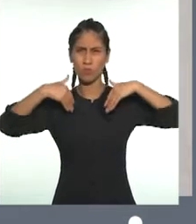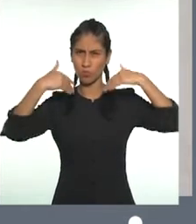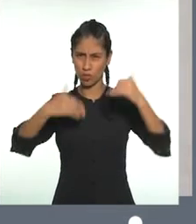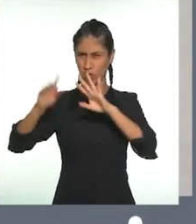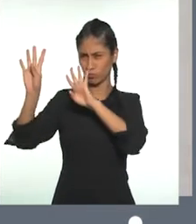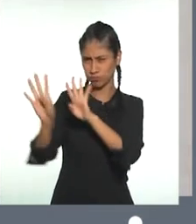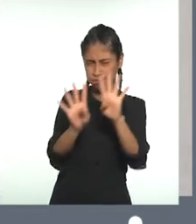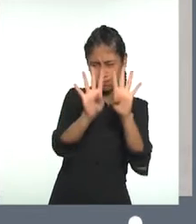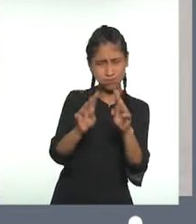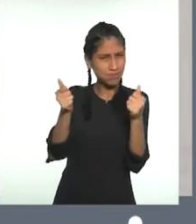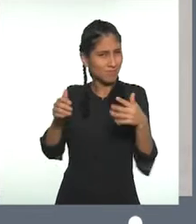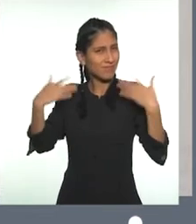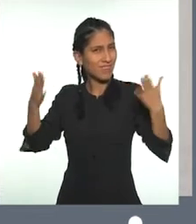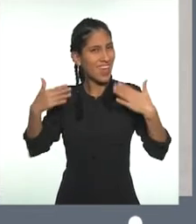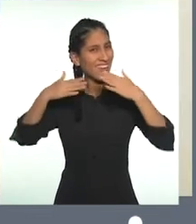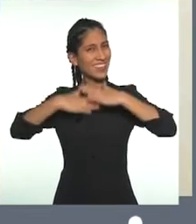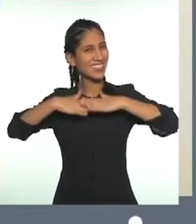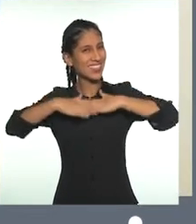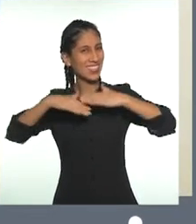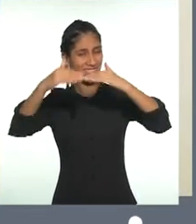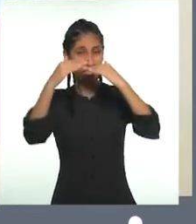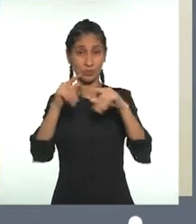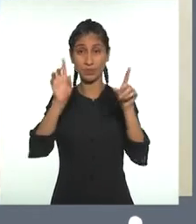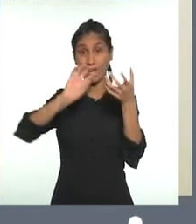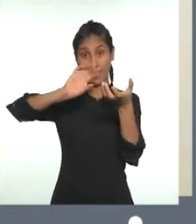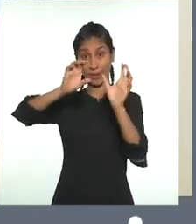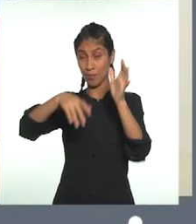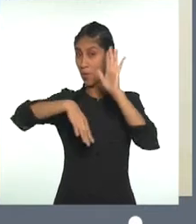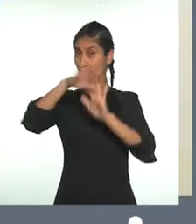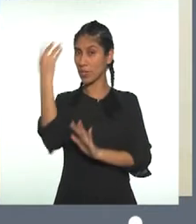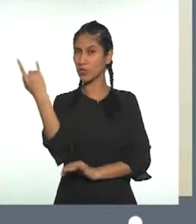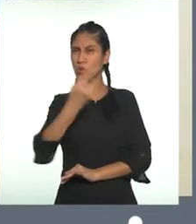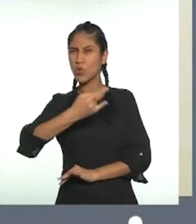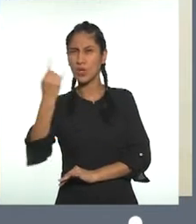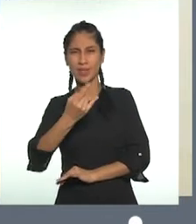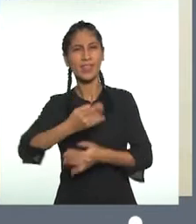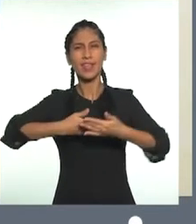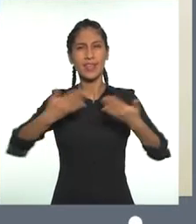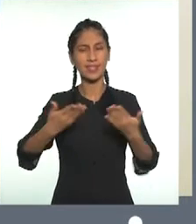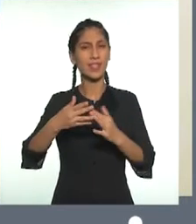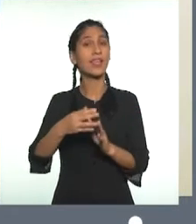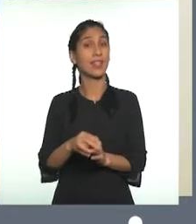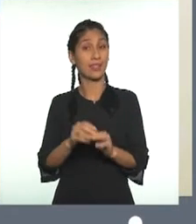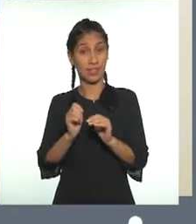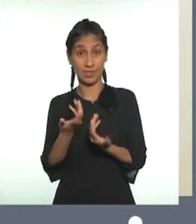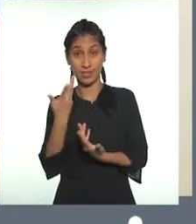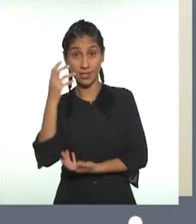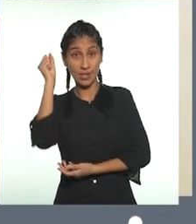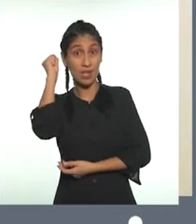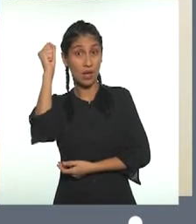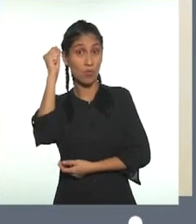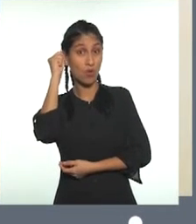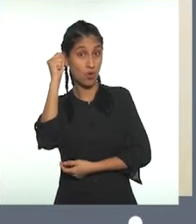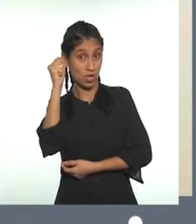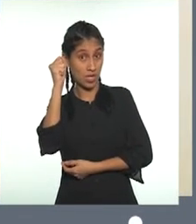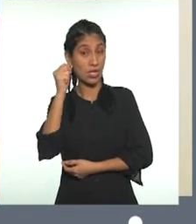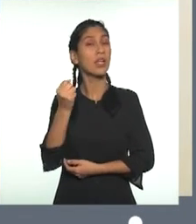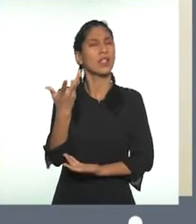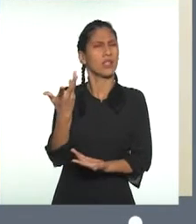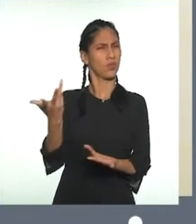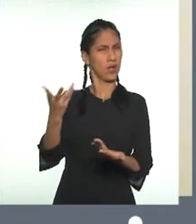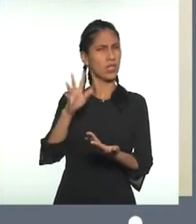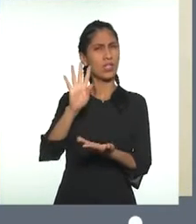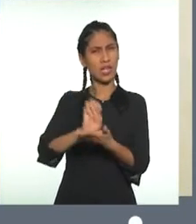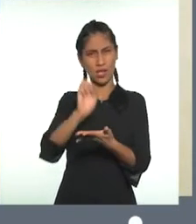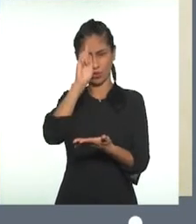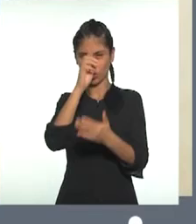podamos vivir felices y tranquilos. El cambio más urgente creo que es el derecho a la educación superior para todos,